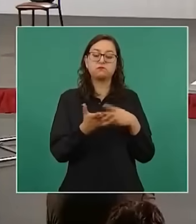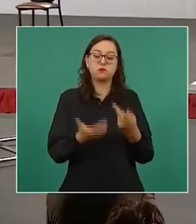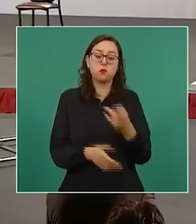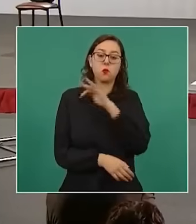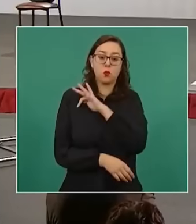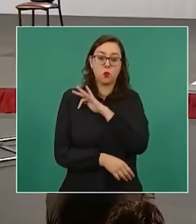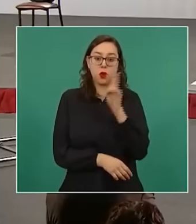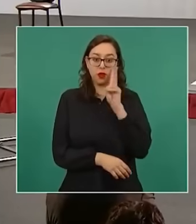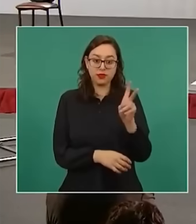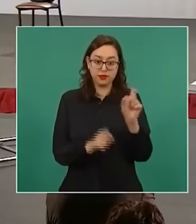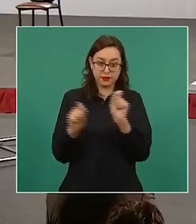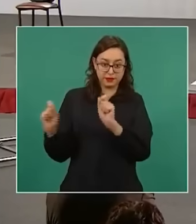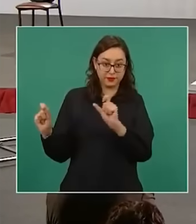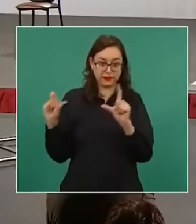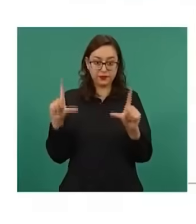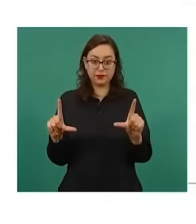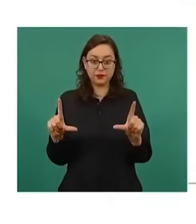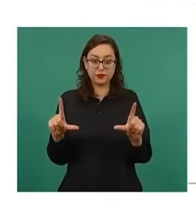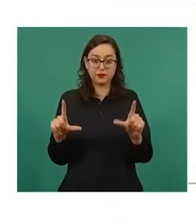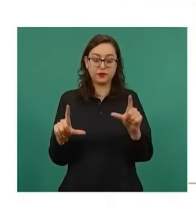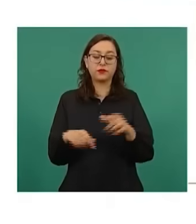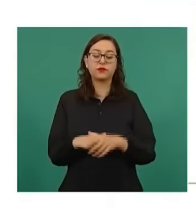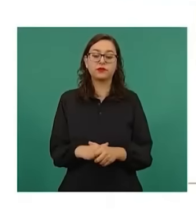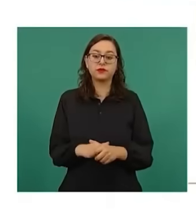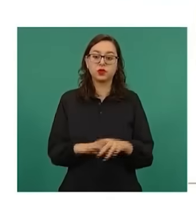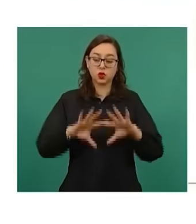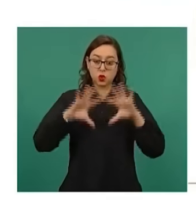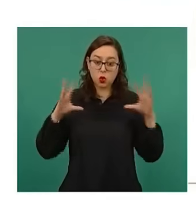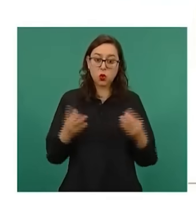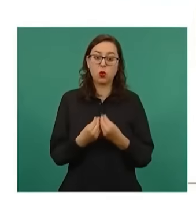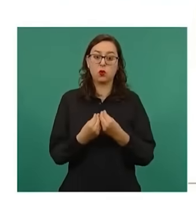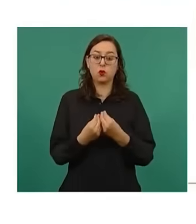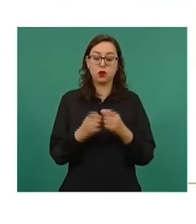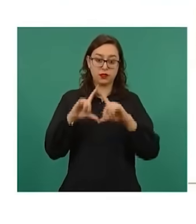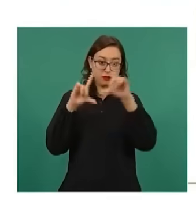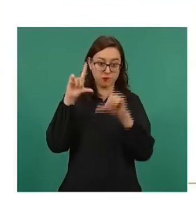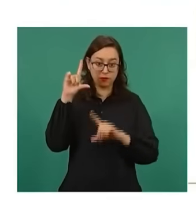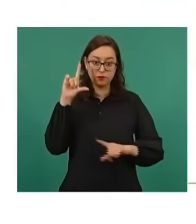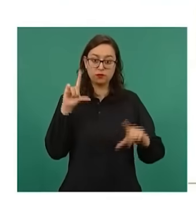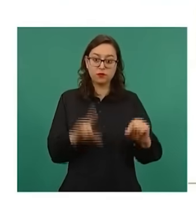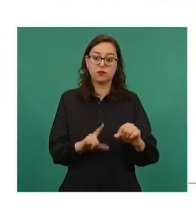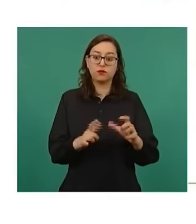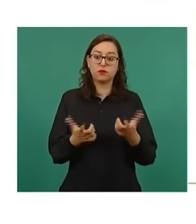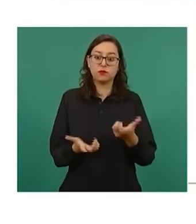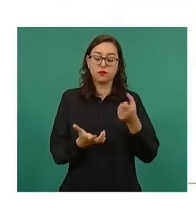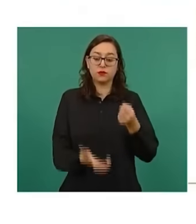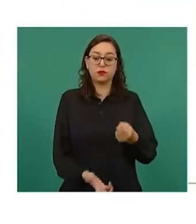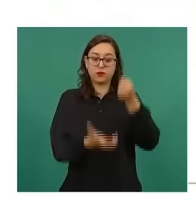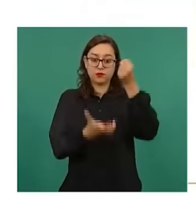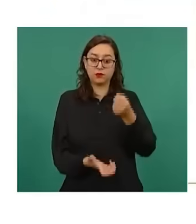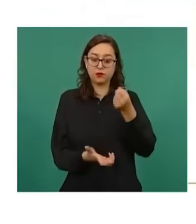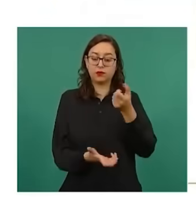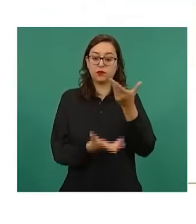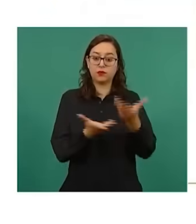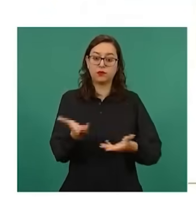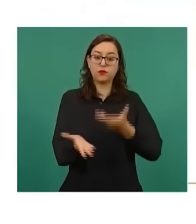ahora tienen que tragarse como siempre sus palabras este más nos va a contar Aon Díaz Aon Qué tal cómo estás Buenas tardes Hola qué tal Nacho Qué tal amigos y amigas